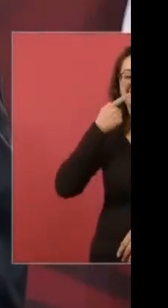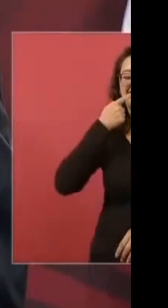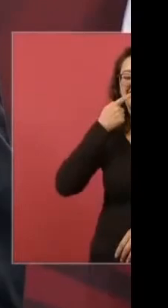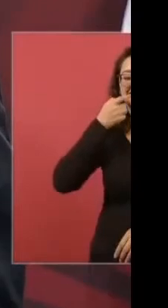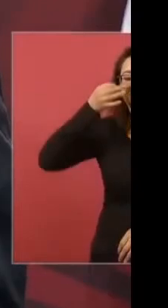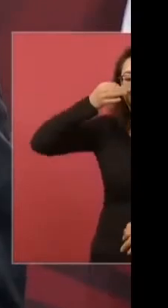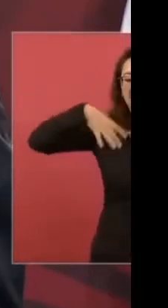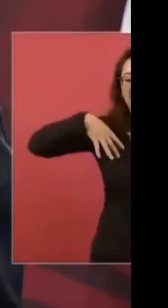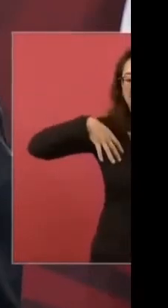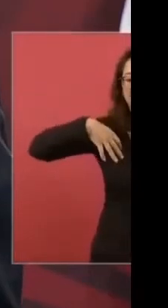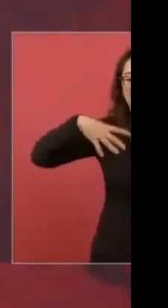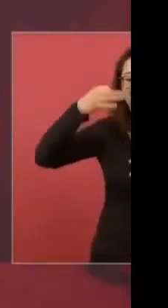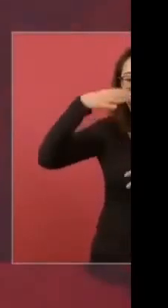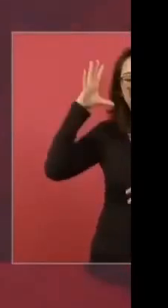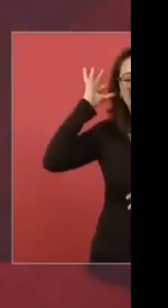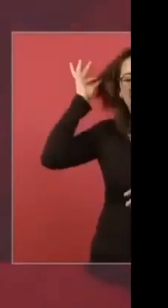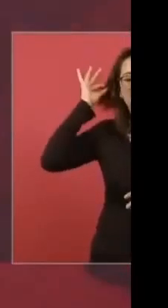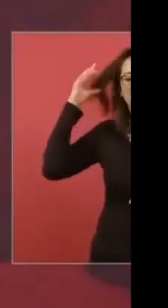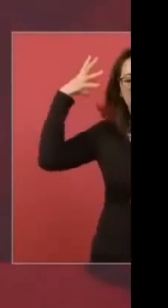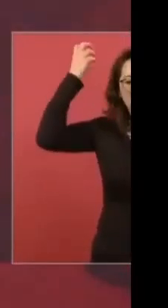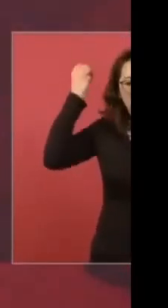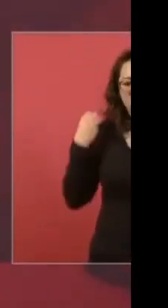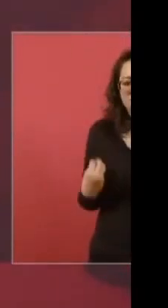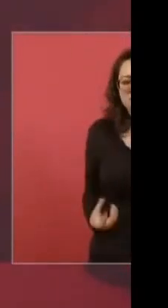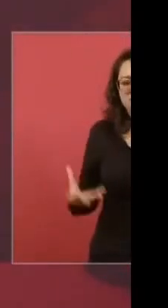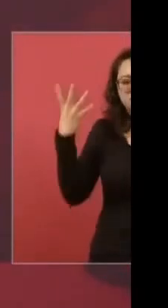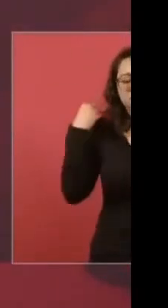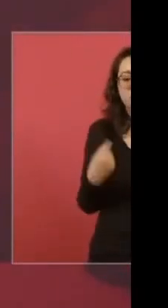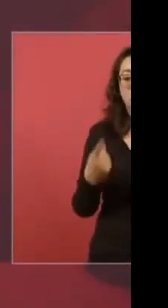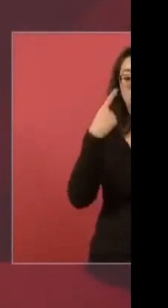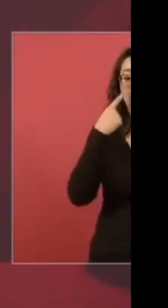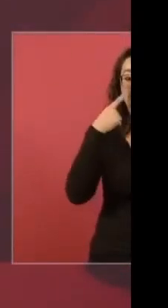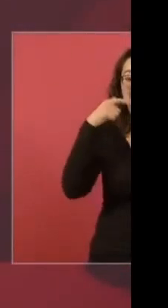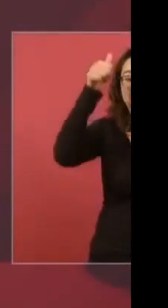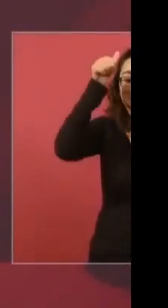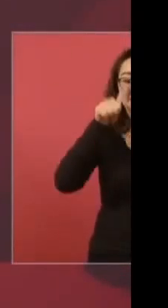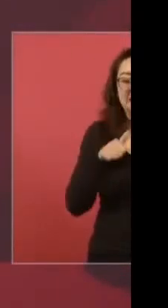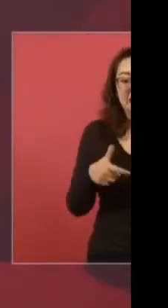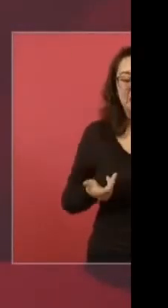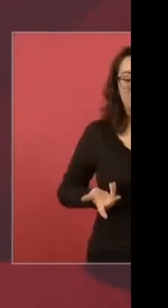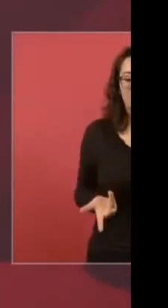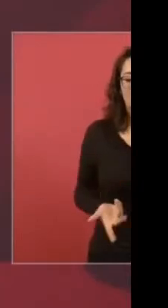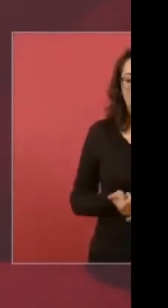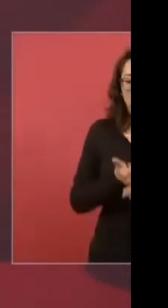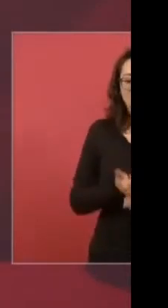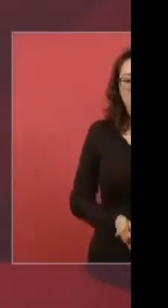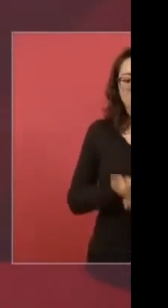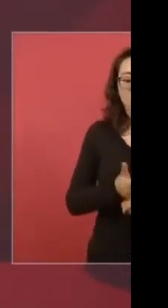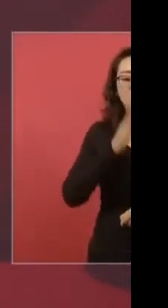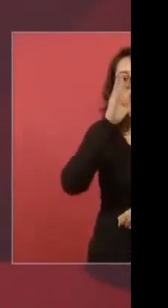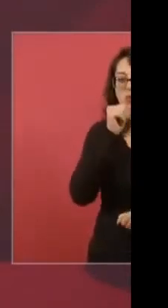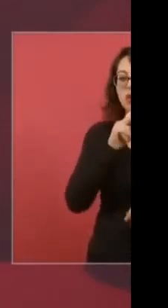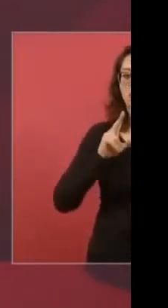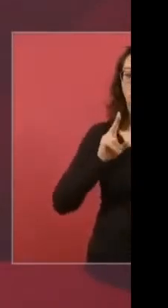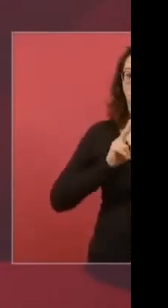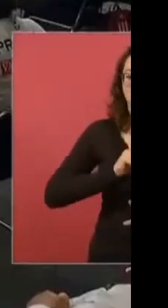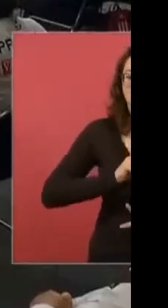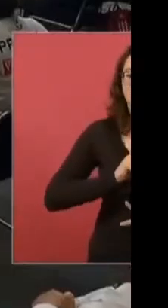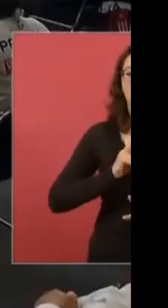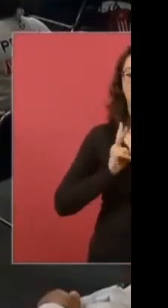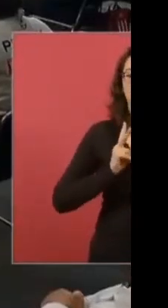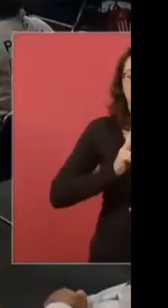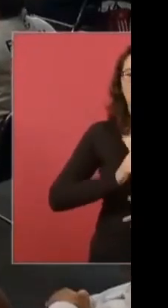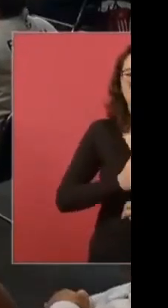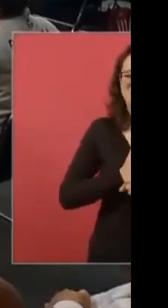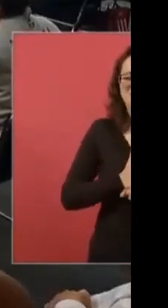Vuitton Dolce Gabbana valenciaga relojes Rolex cadenas de oro